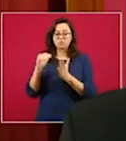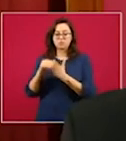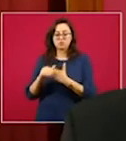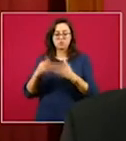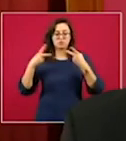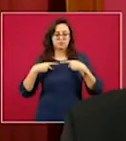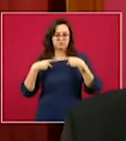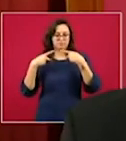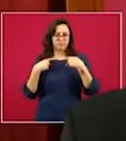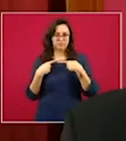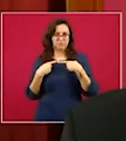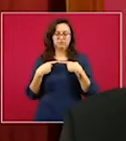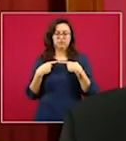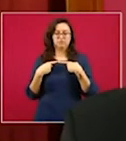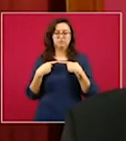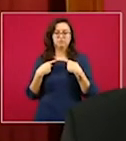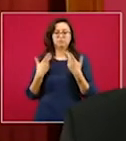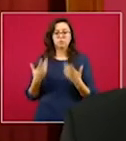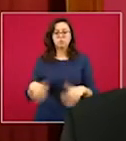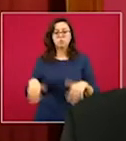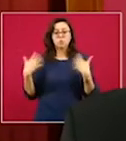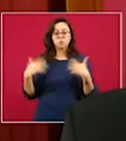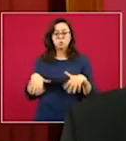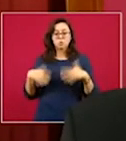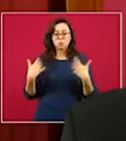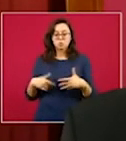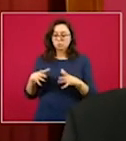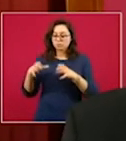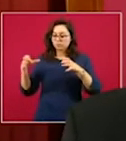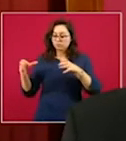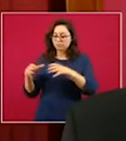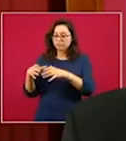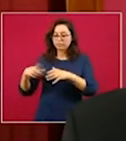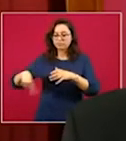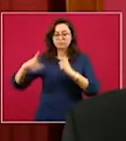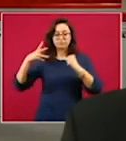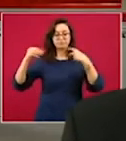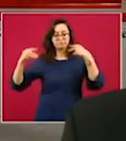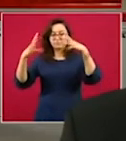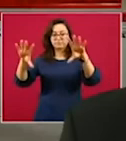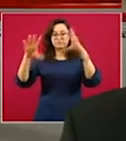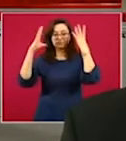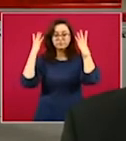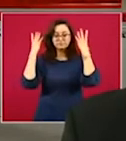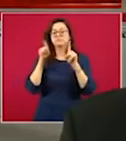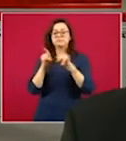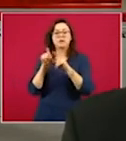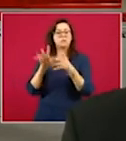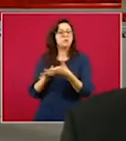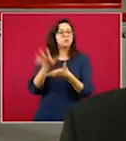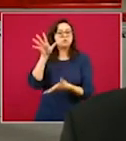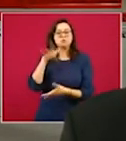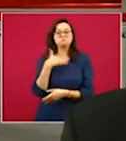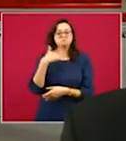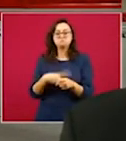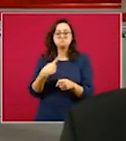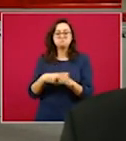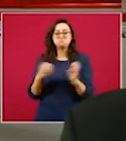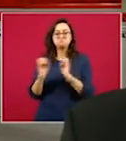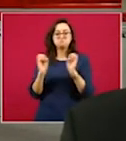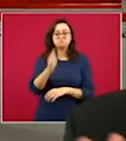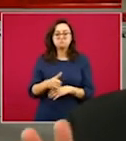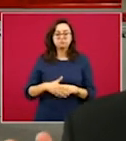esos 31 millones de mexicanos, el 80% no presentó un solo síntoma. Es decir, el 80%